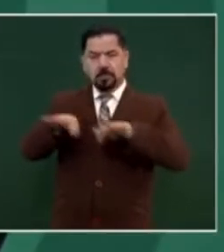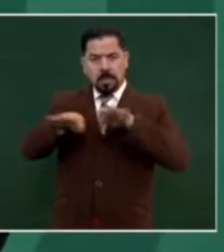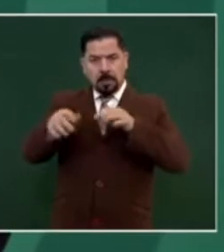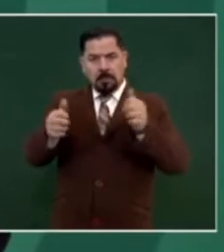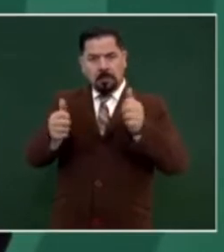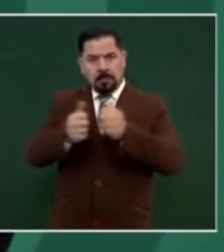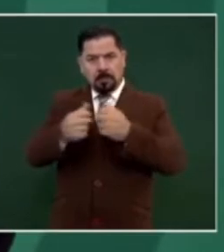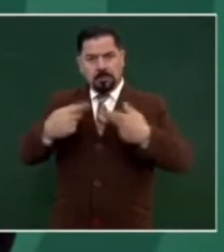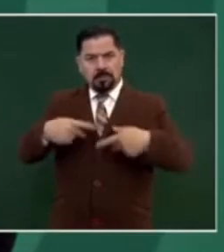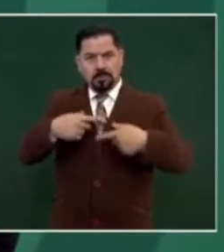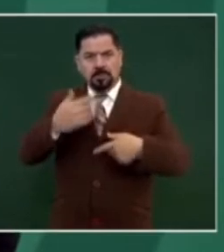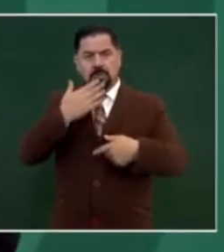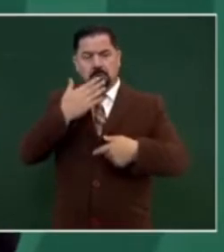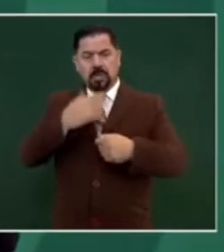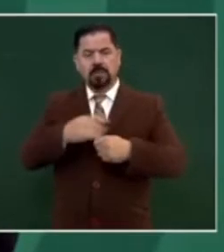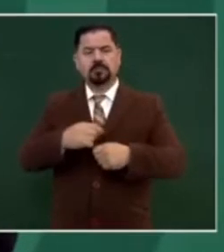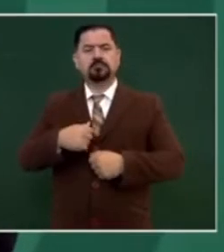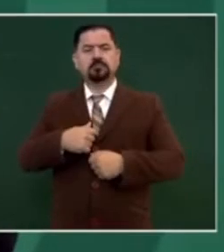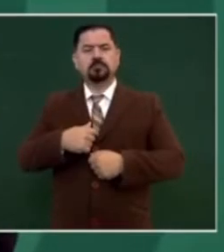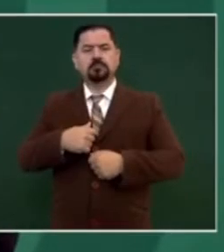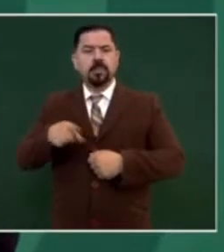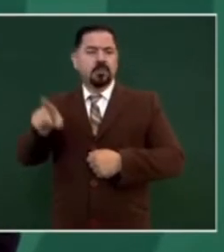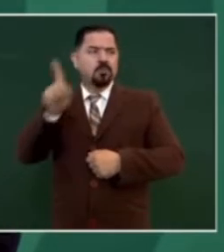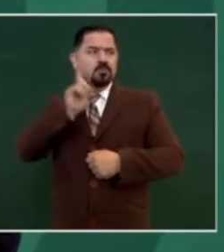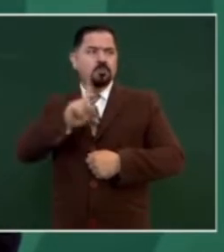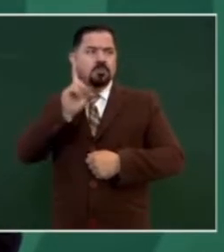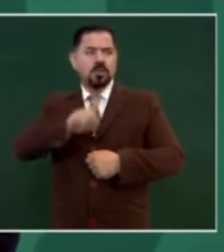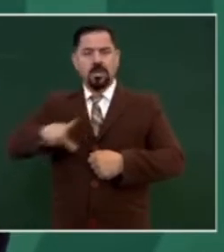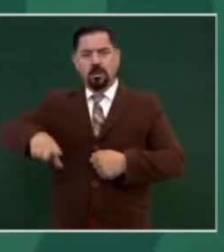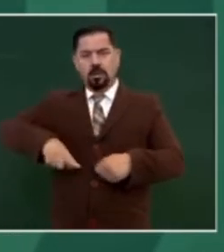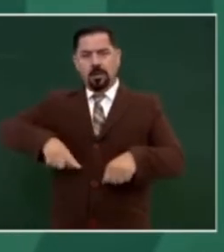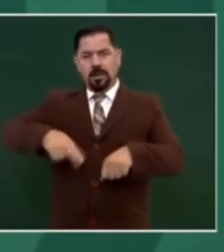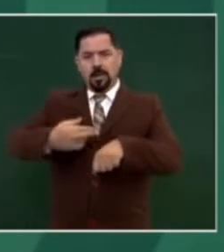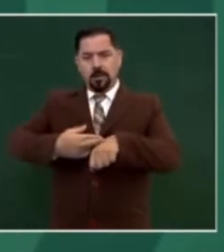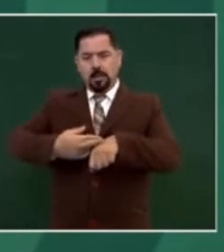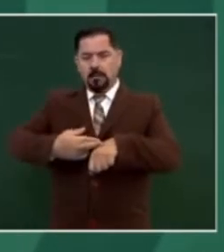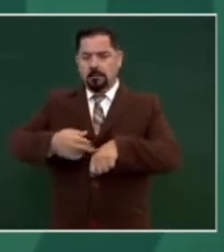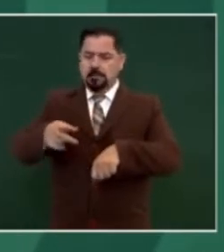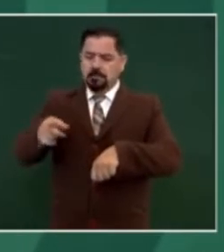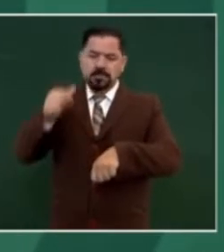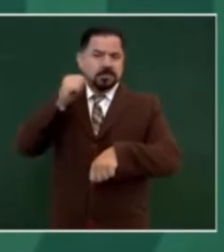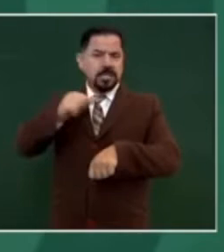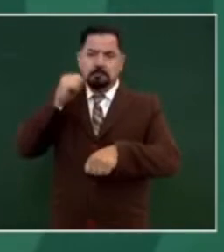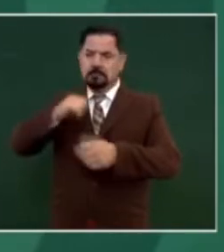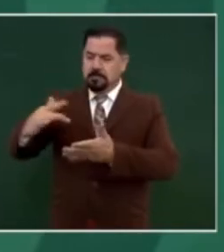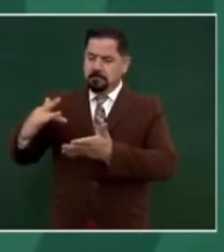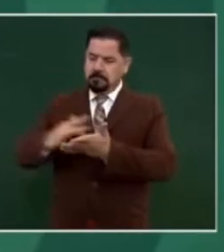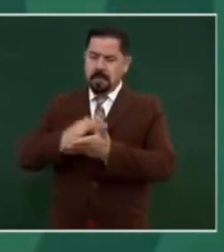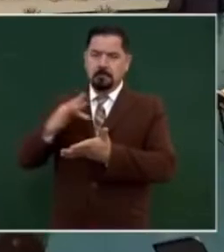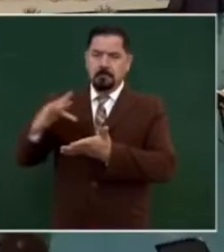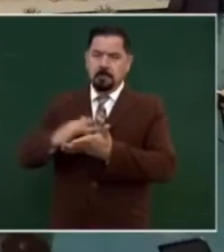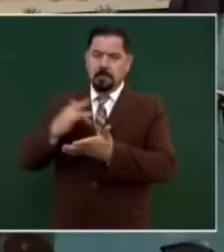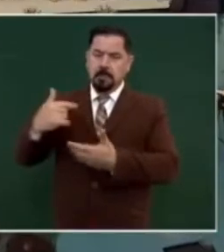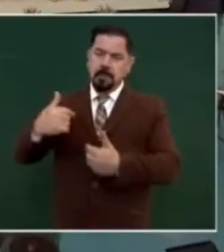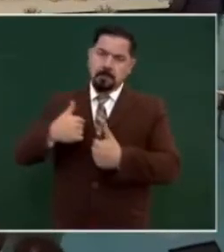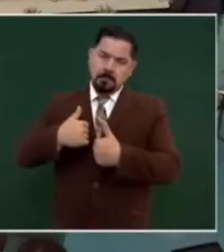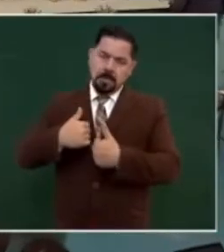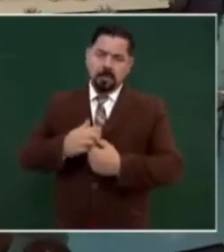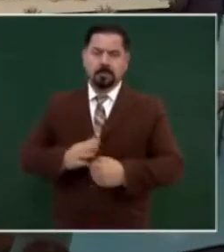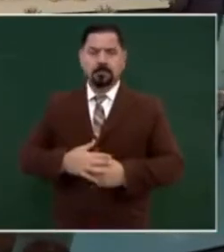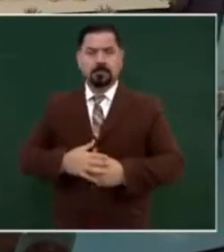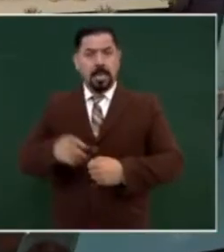conté con el apoyo de la gobernadora y fue